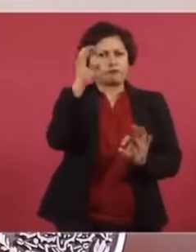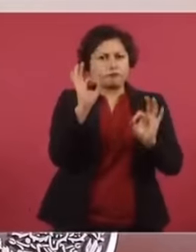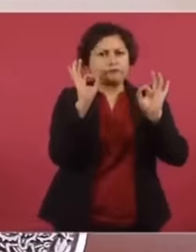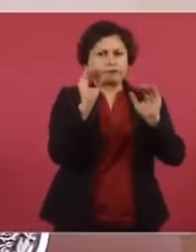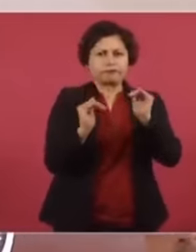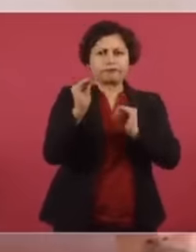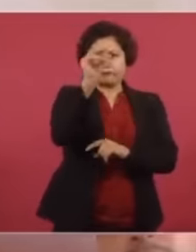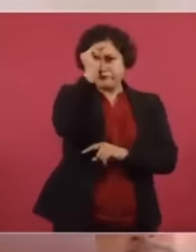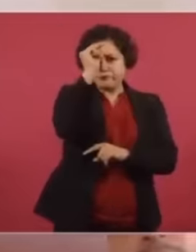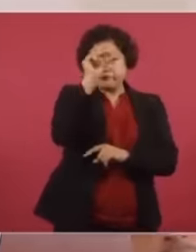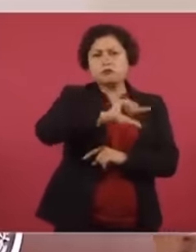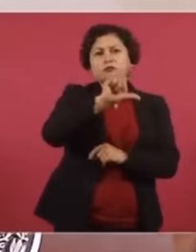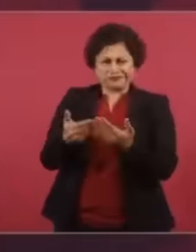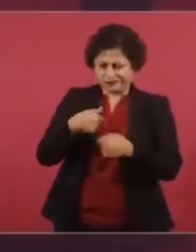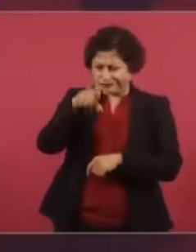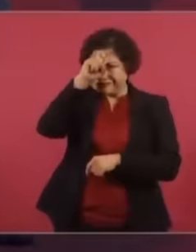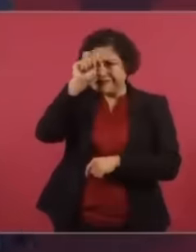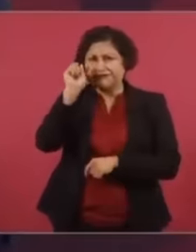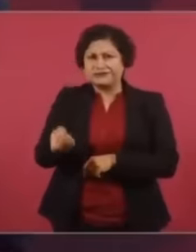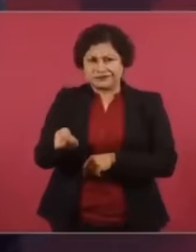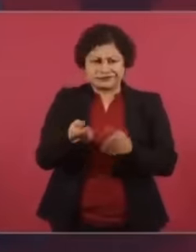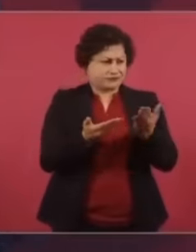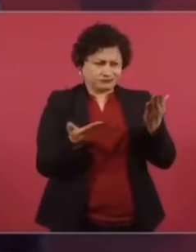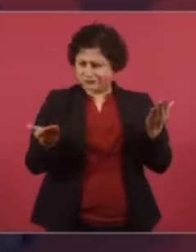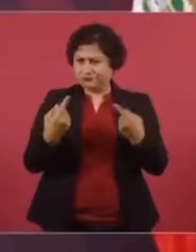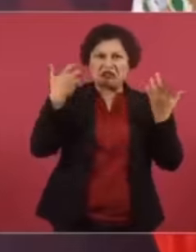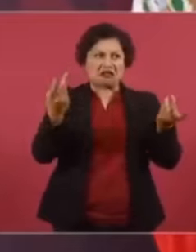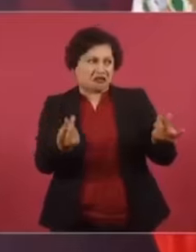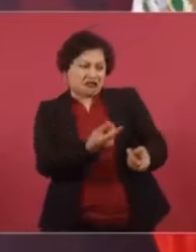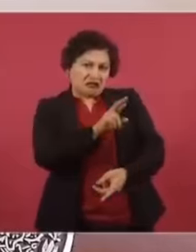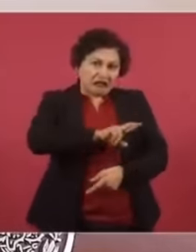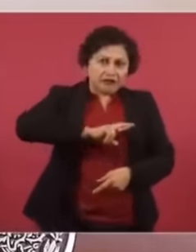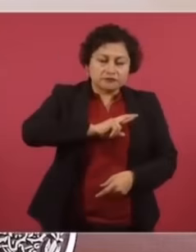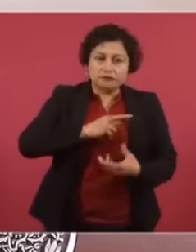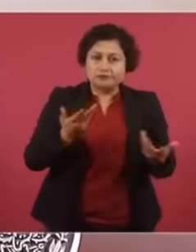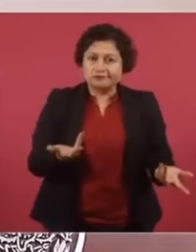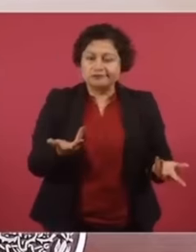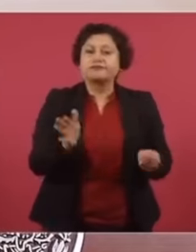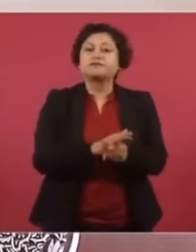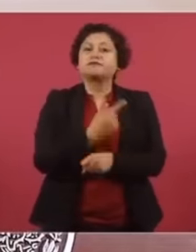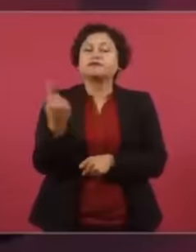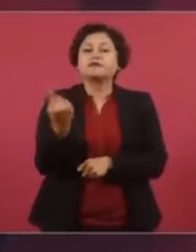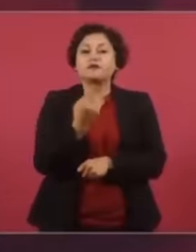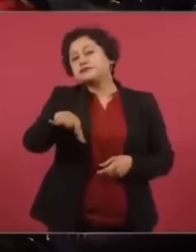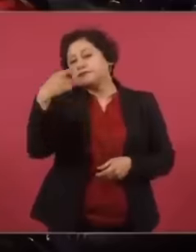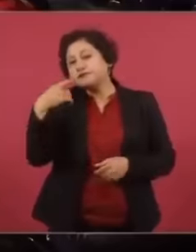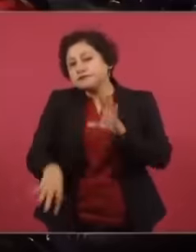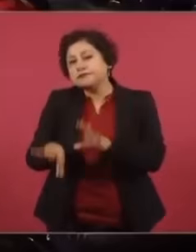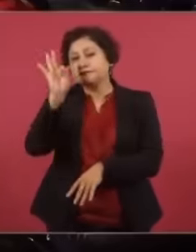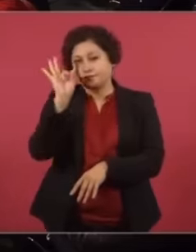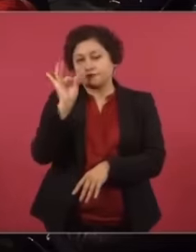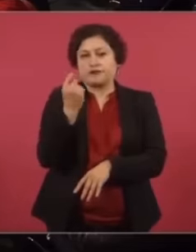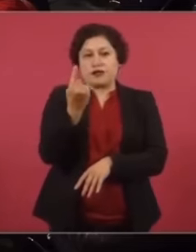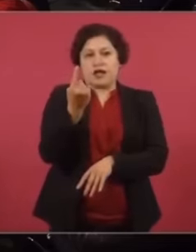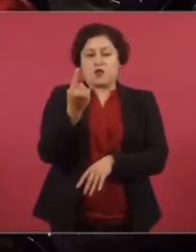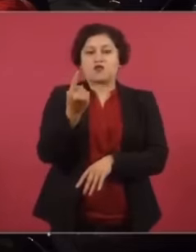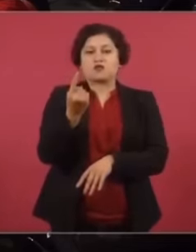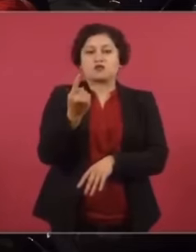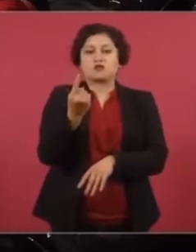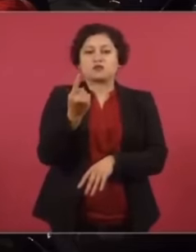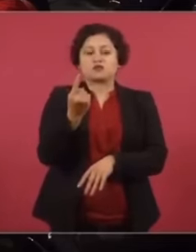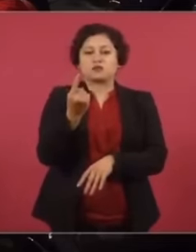Pero ahora, no sé qué les está pasando. Están muy enojados, desesperados, porque son muy burdos. Hay un mensaje en donde dice